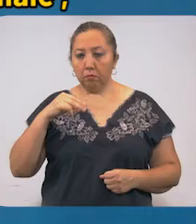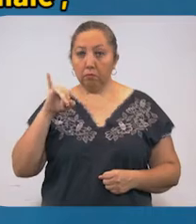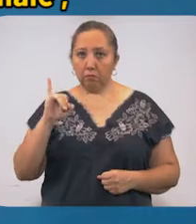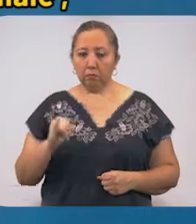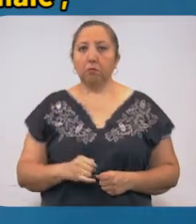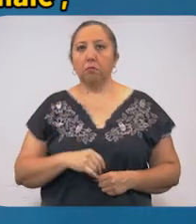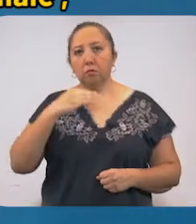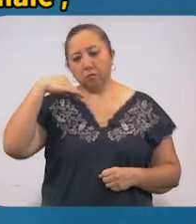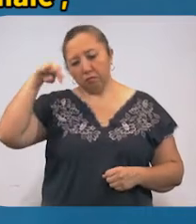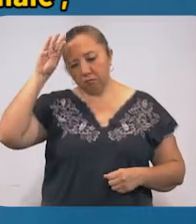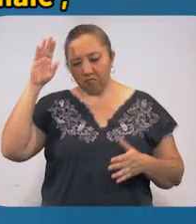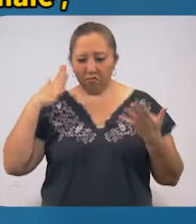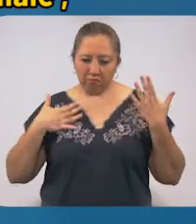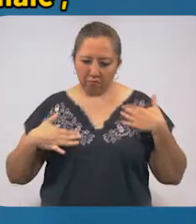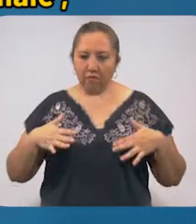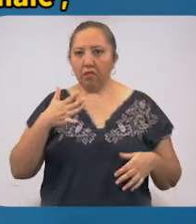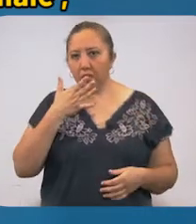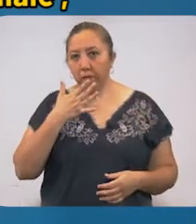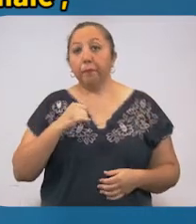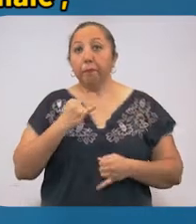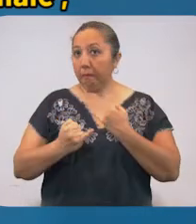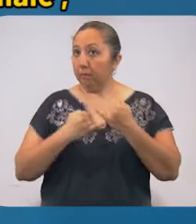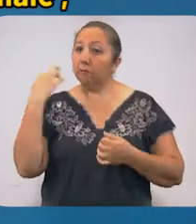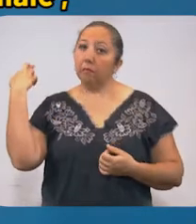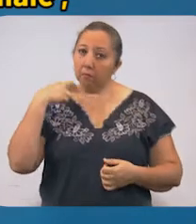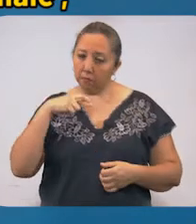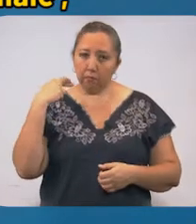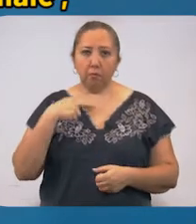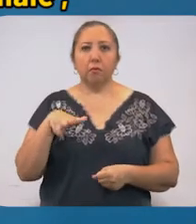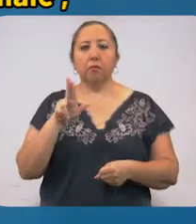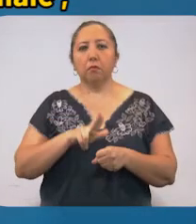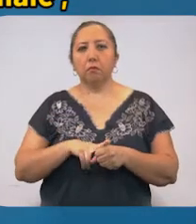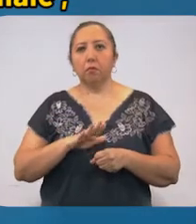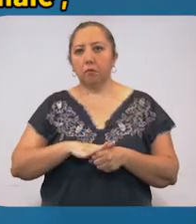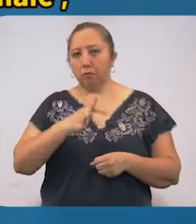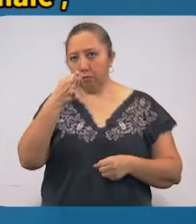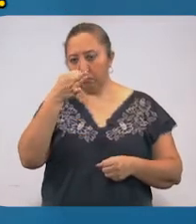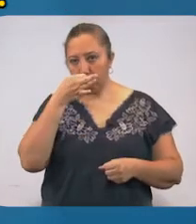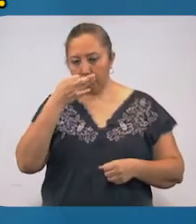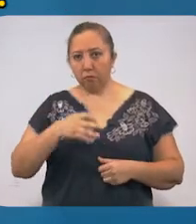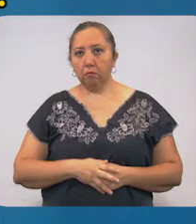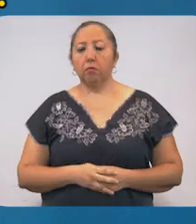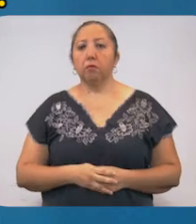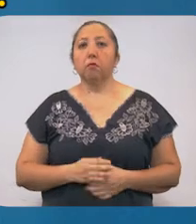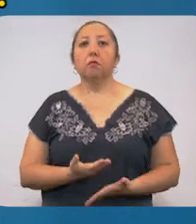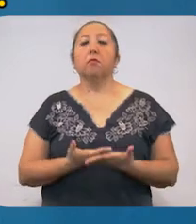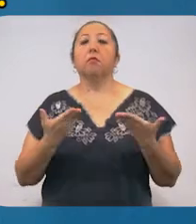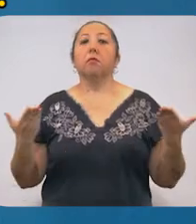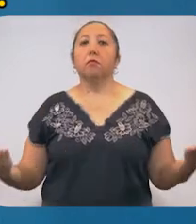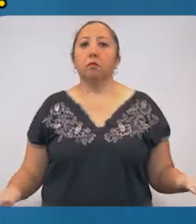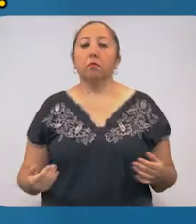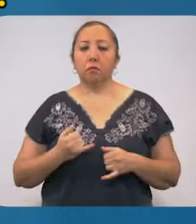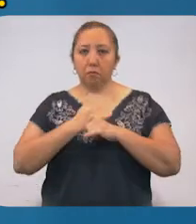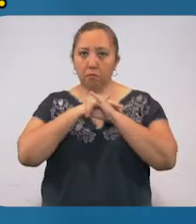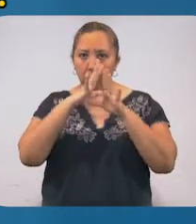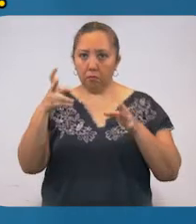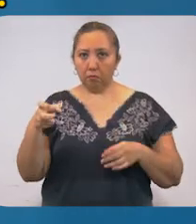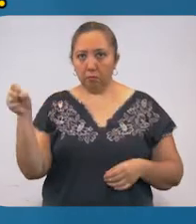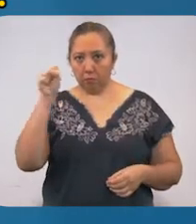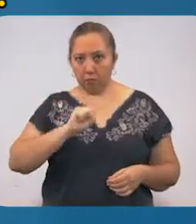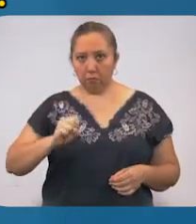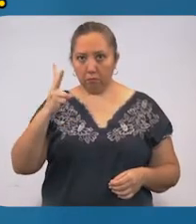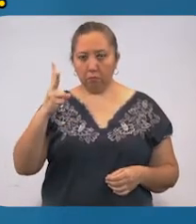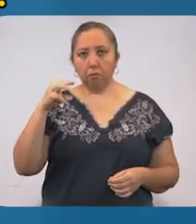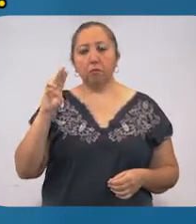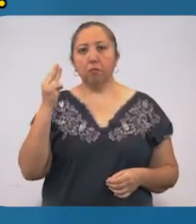presentan fiebre cansancio o tos seca acudir de inmediato al centro de salud más cercano a continuación el parte médico de este sábado